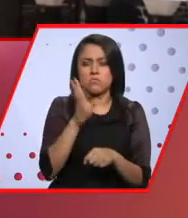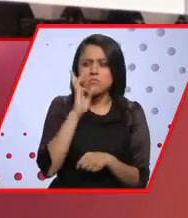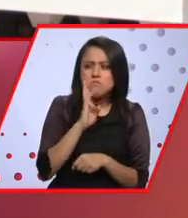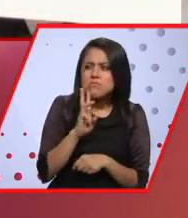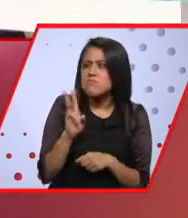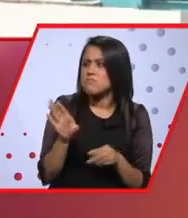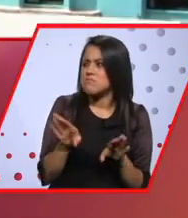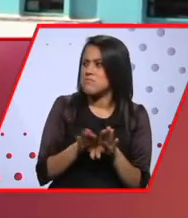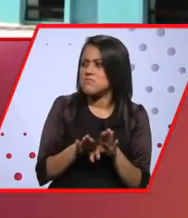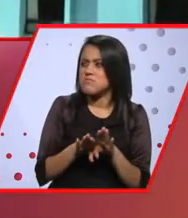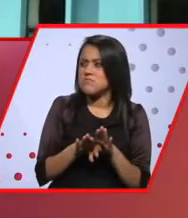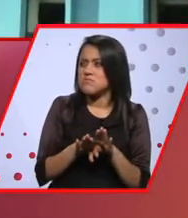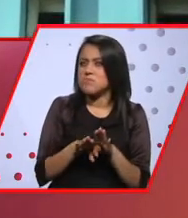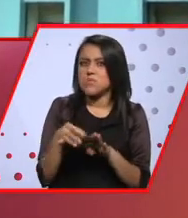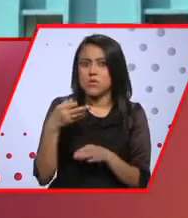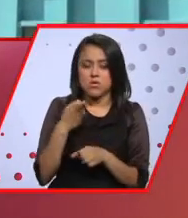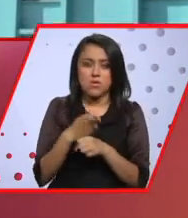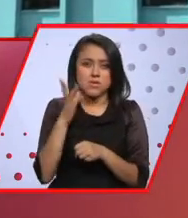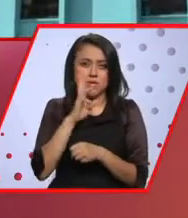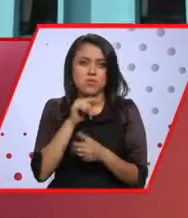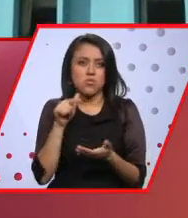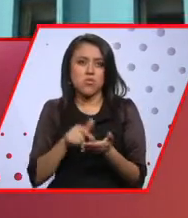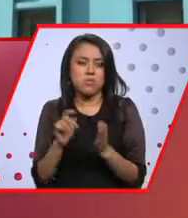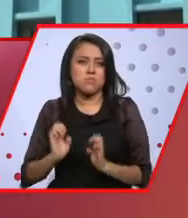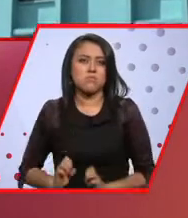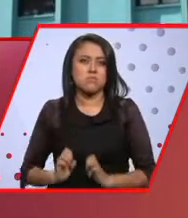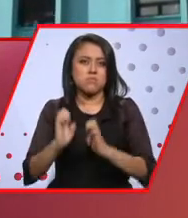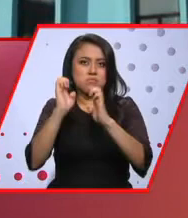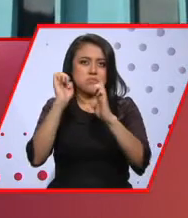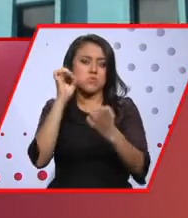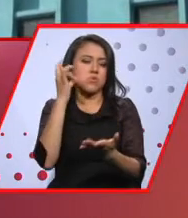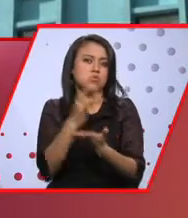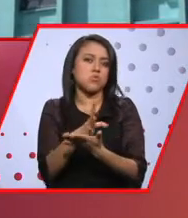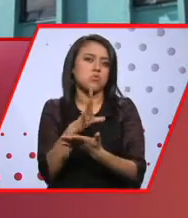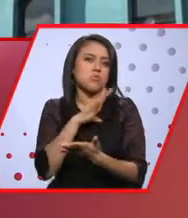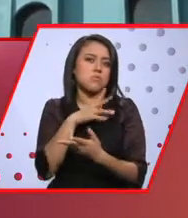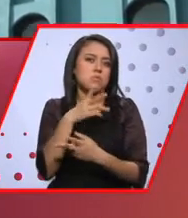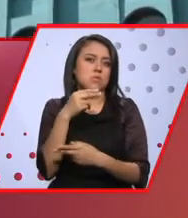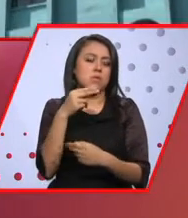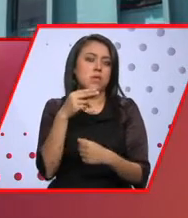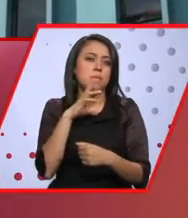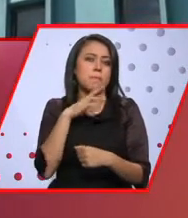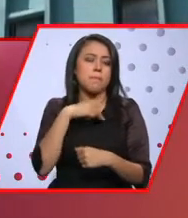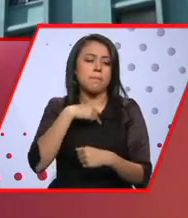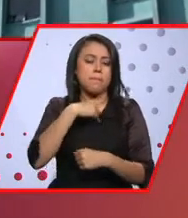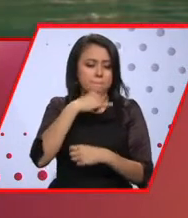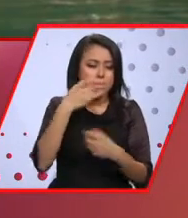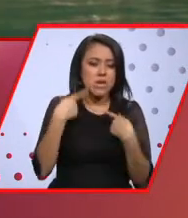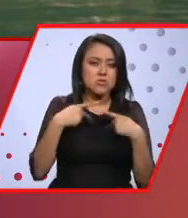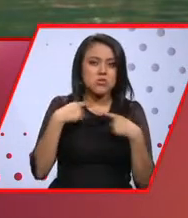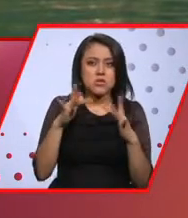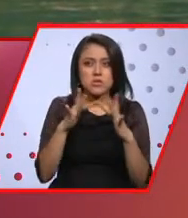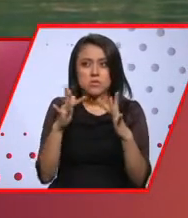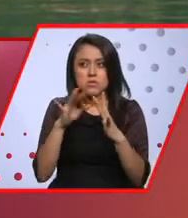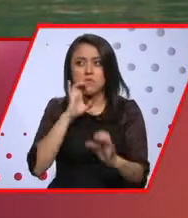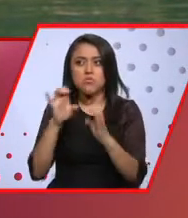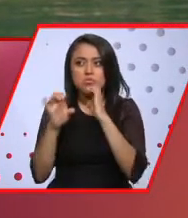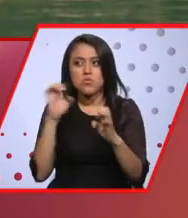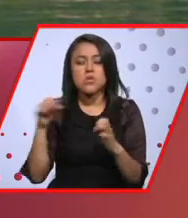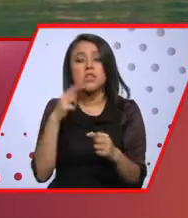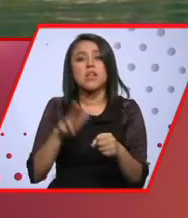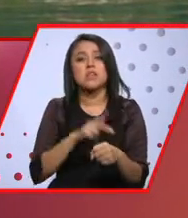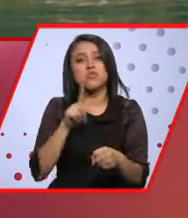atención. Incluso aquí en la Torre de Tribunales, los medios que nos encontramos aquí somos medios mexicanos y algunas